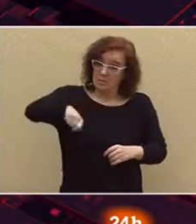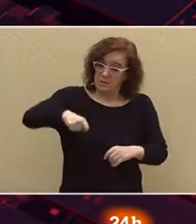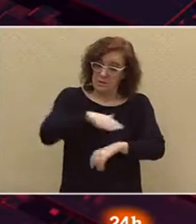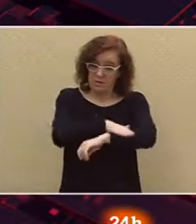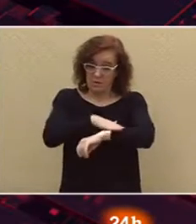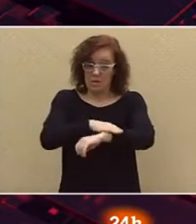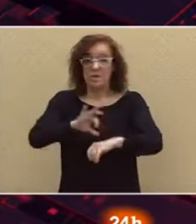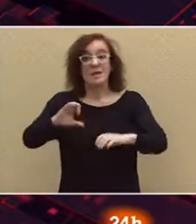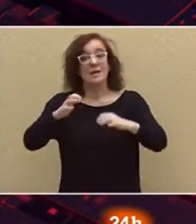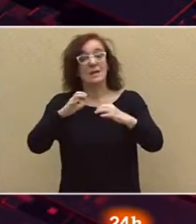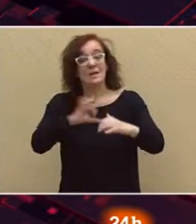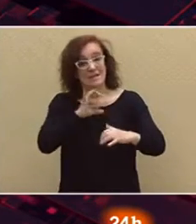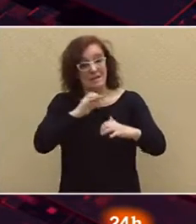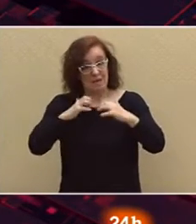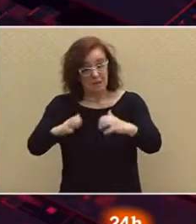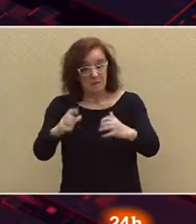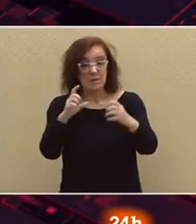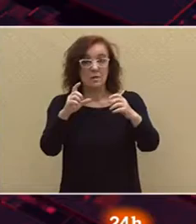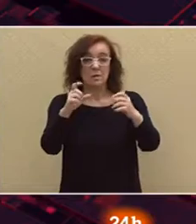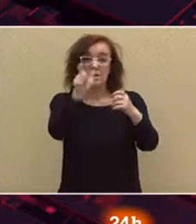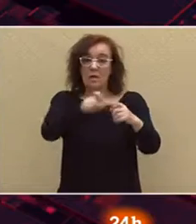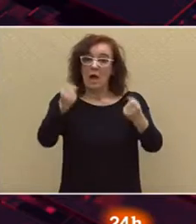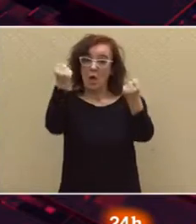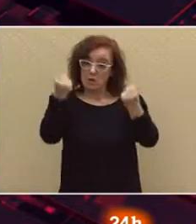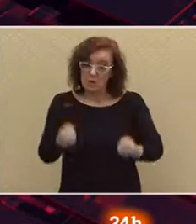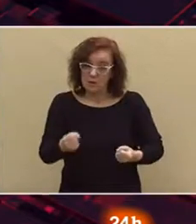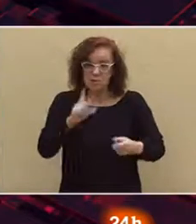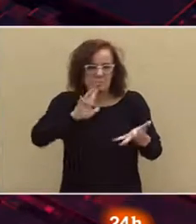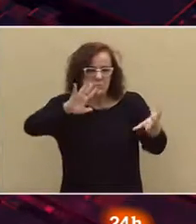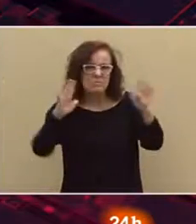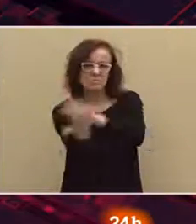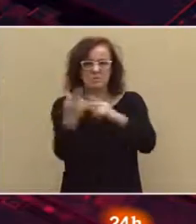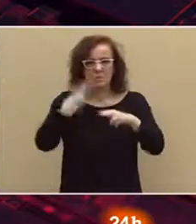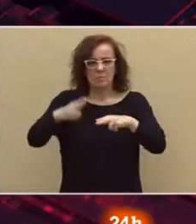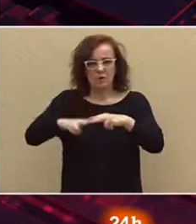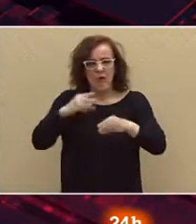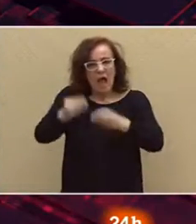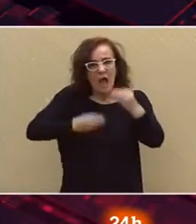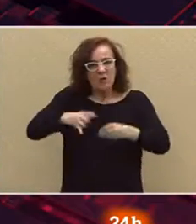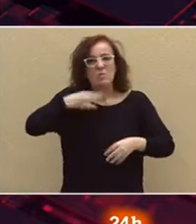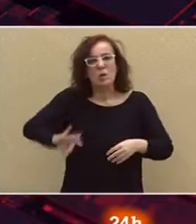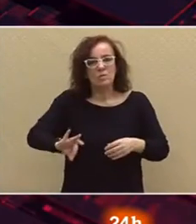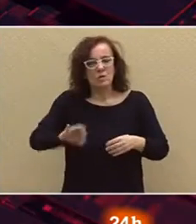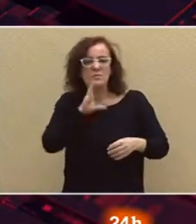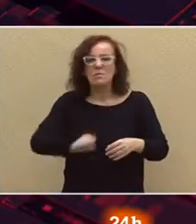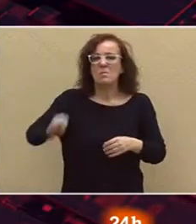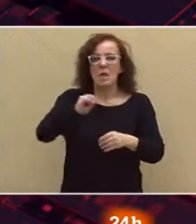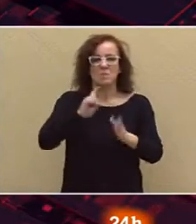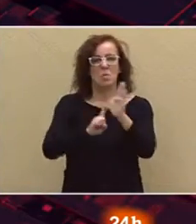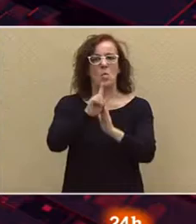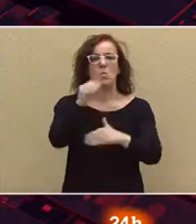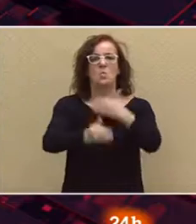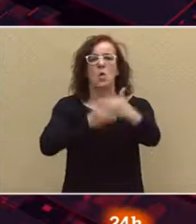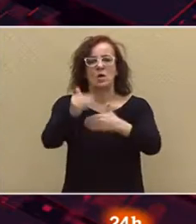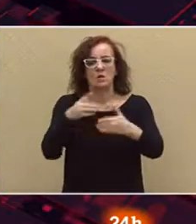Senado, autoridades, señorías, la transformación política ha hecho posible este extraordinario progreso que se ha producido en